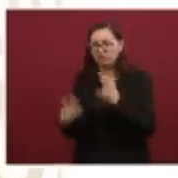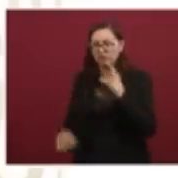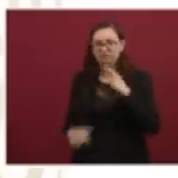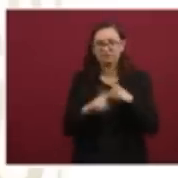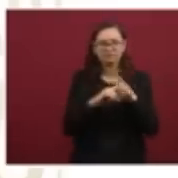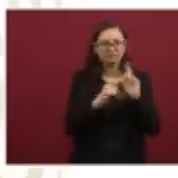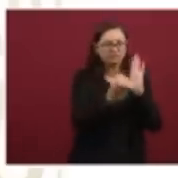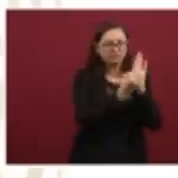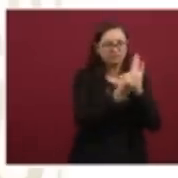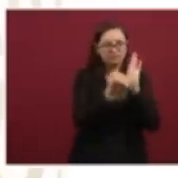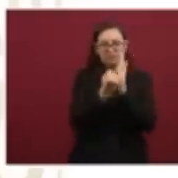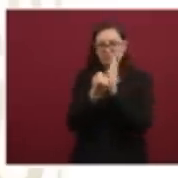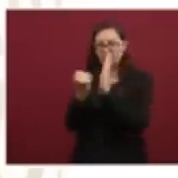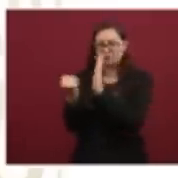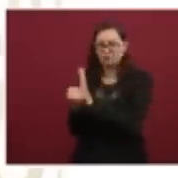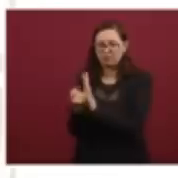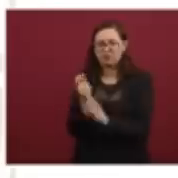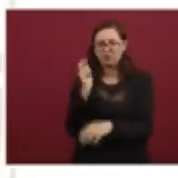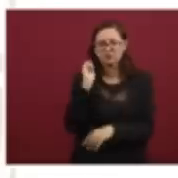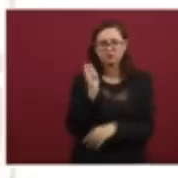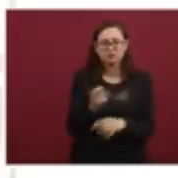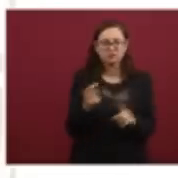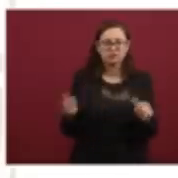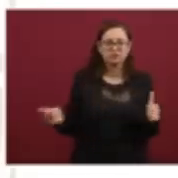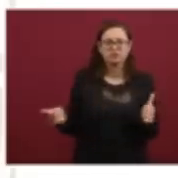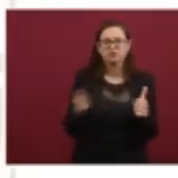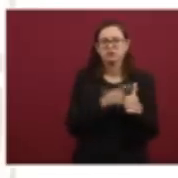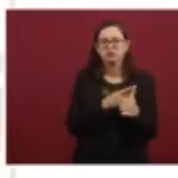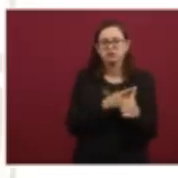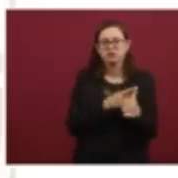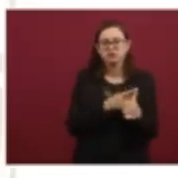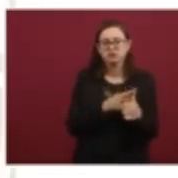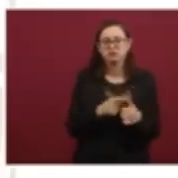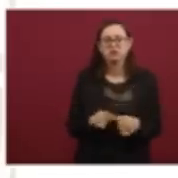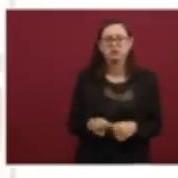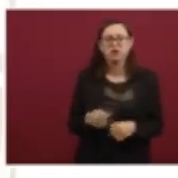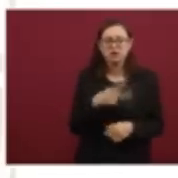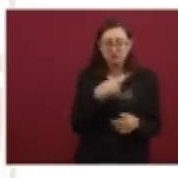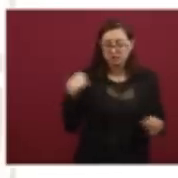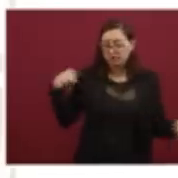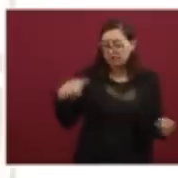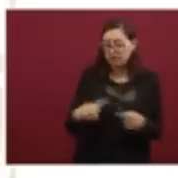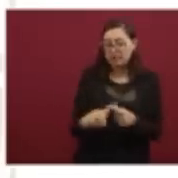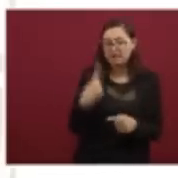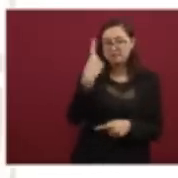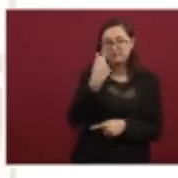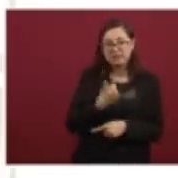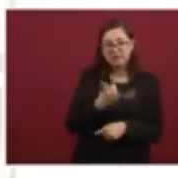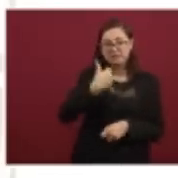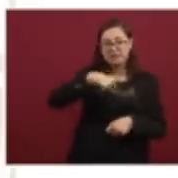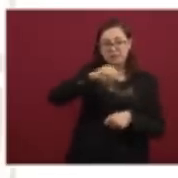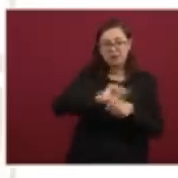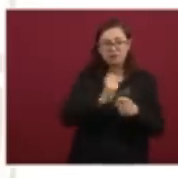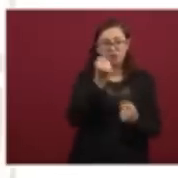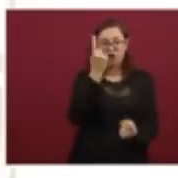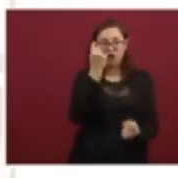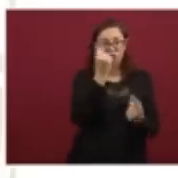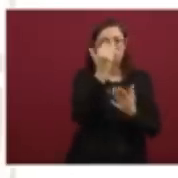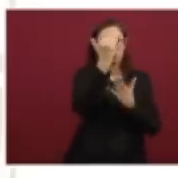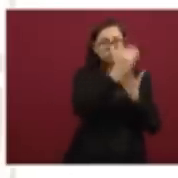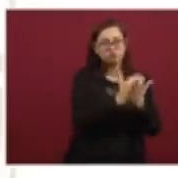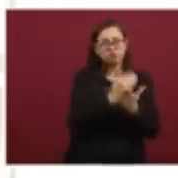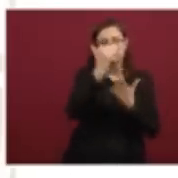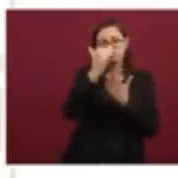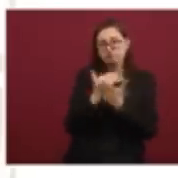es la siguiente estadística, en primer lugar vemos una tendencia en estas seis semanas a la baja, acumulada de